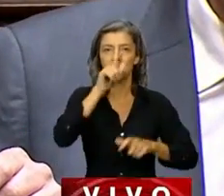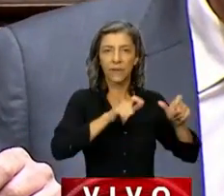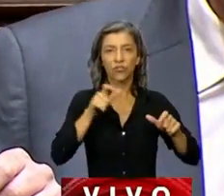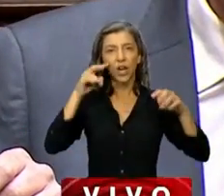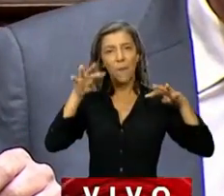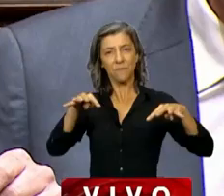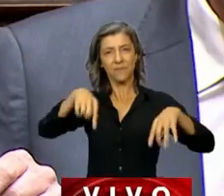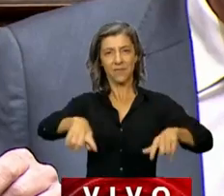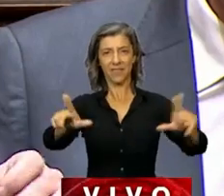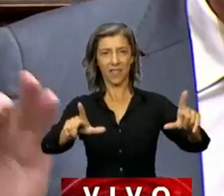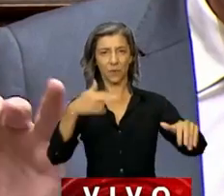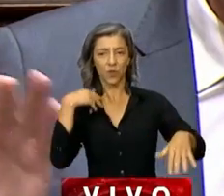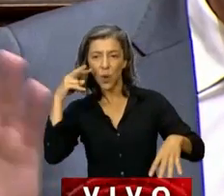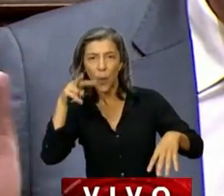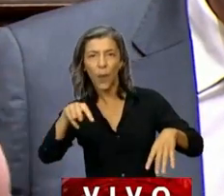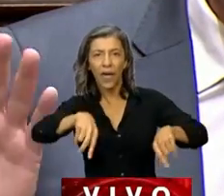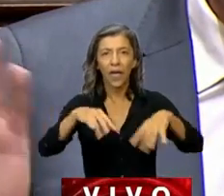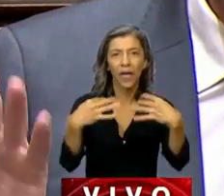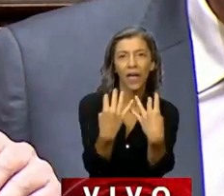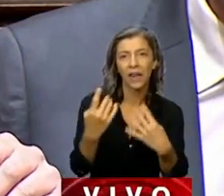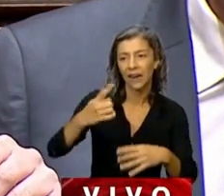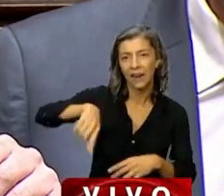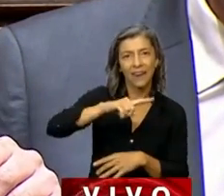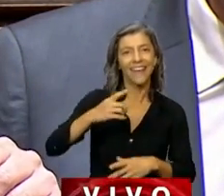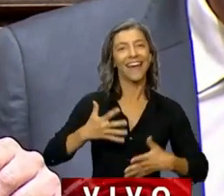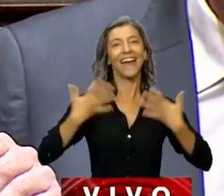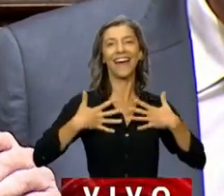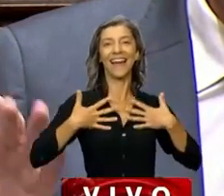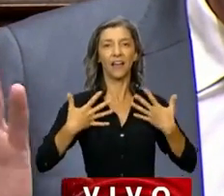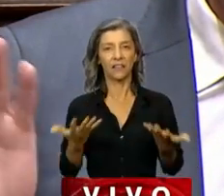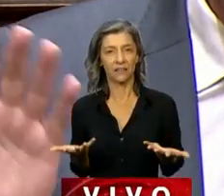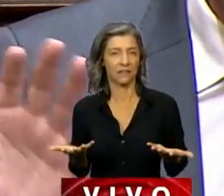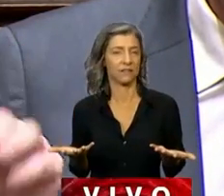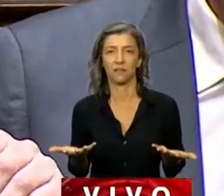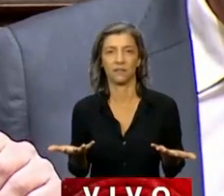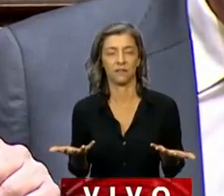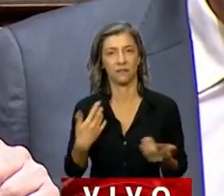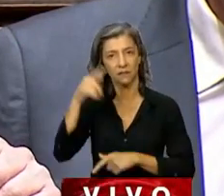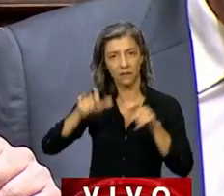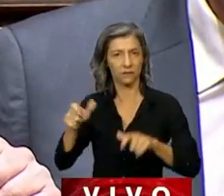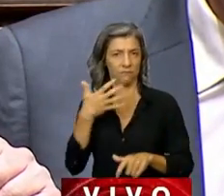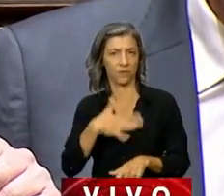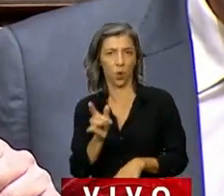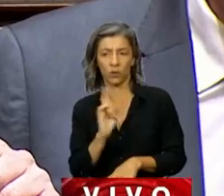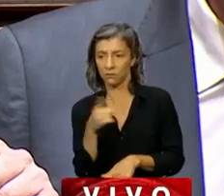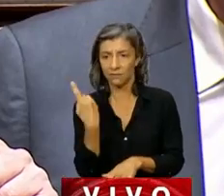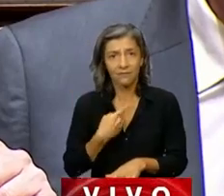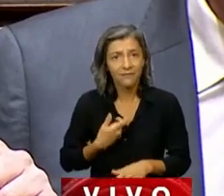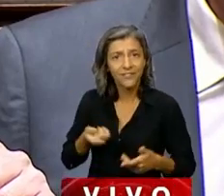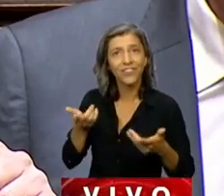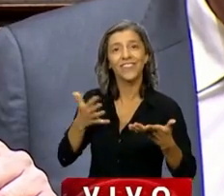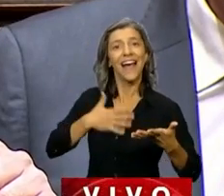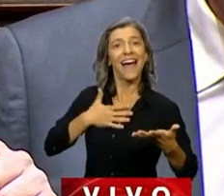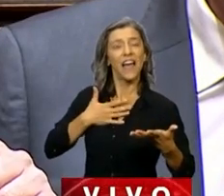casas. Y yo tengo la certeza que una enorme cantidad de esa gente no entiende qué estamos festejando. Por eso me